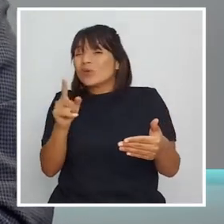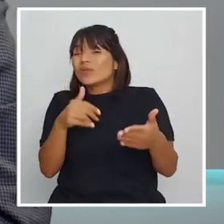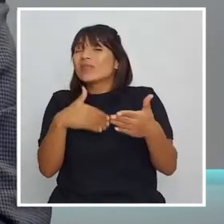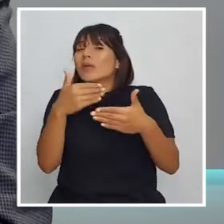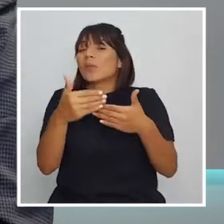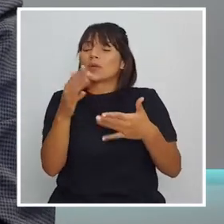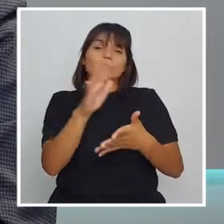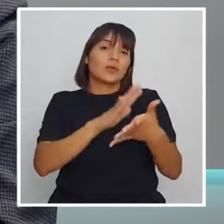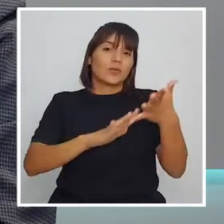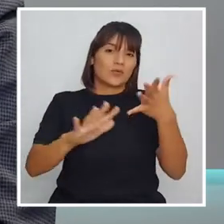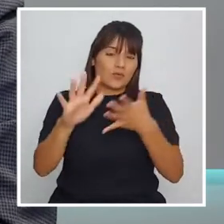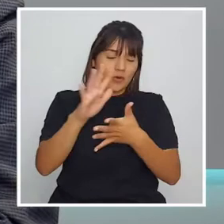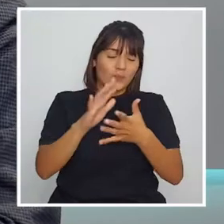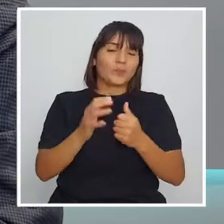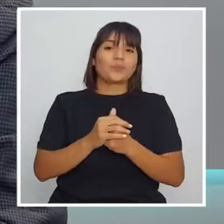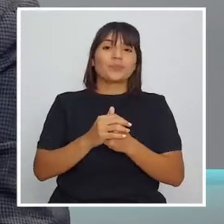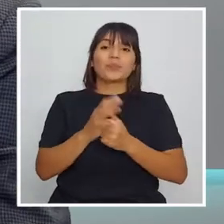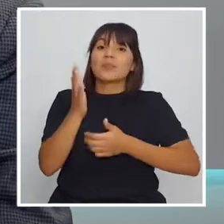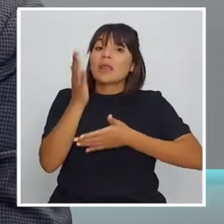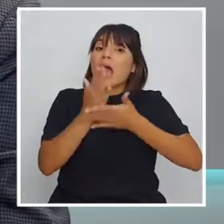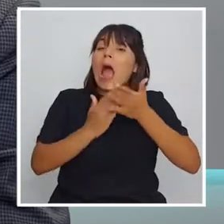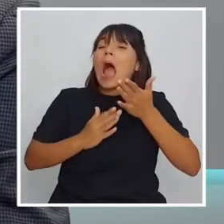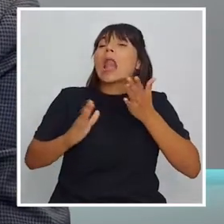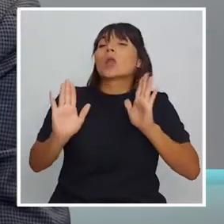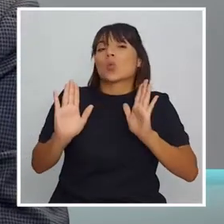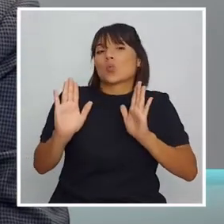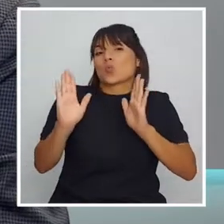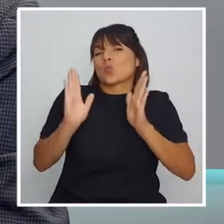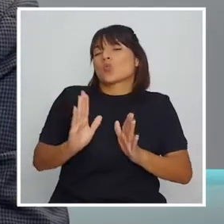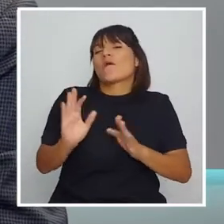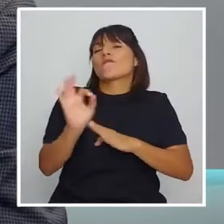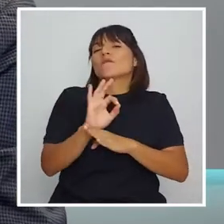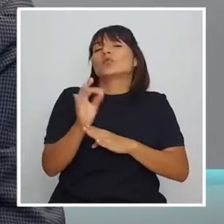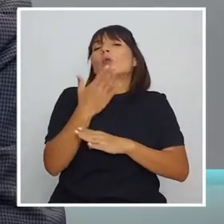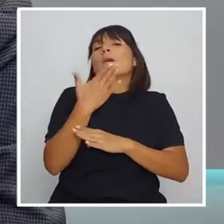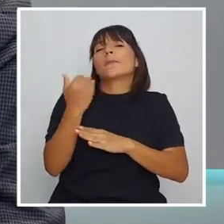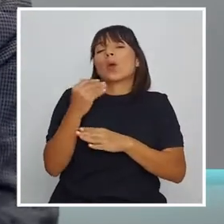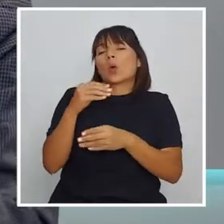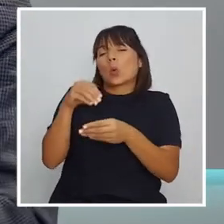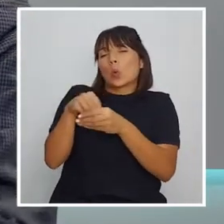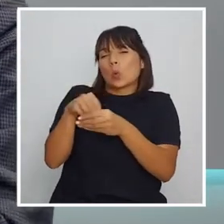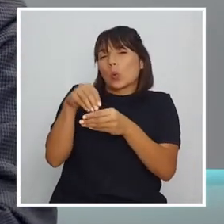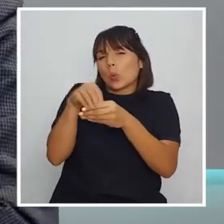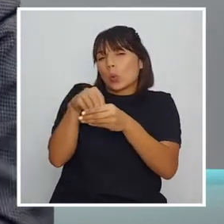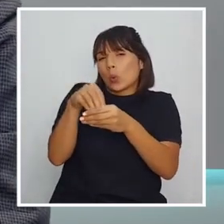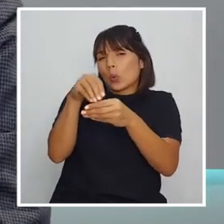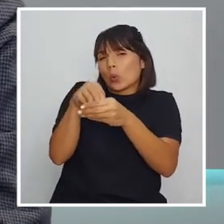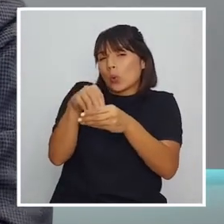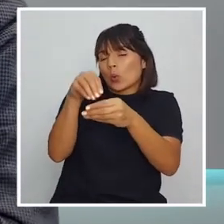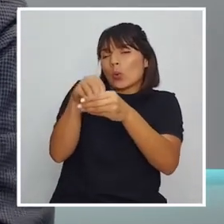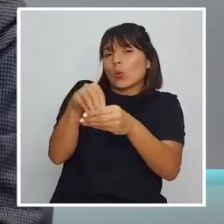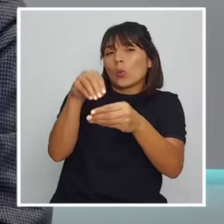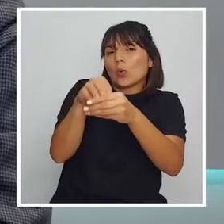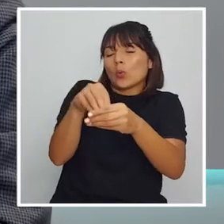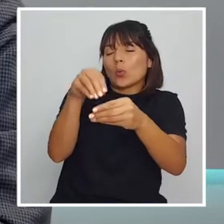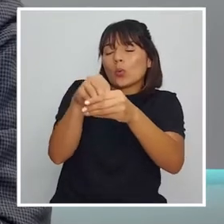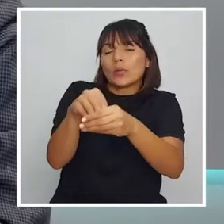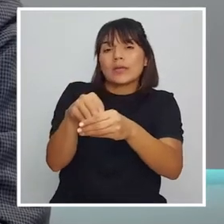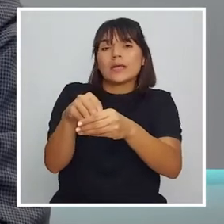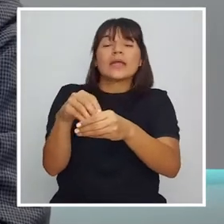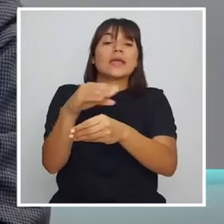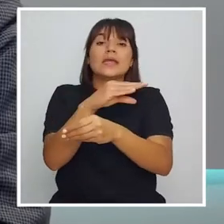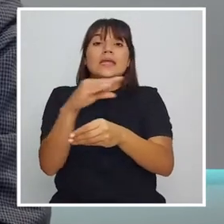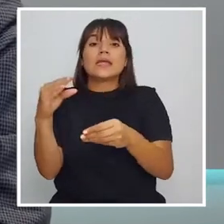A algunos nos funciona mejor ir guardando poquitos, alguna platica ahí se va aprovechando y va uno guardando